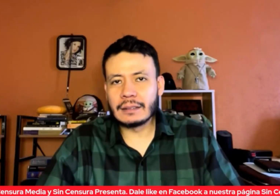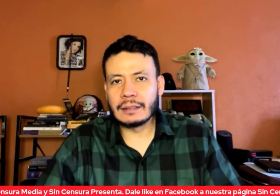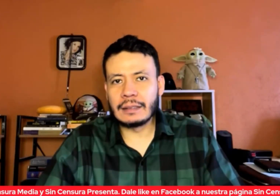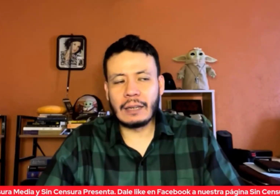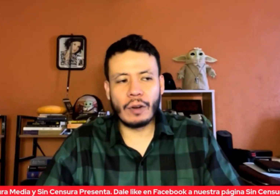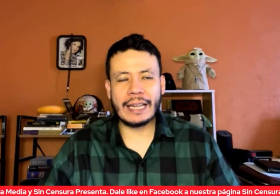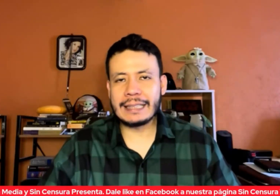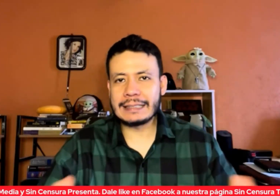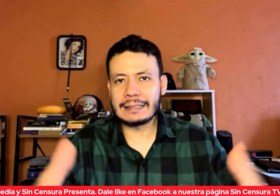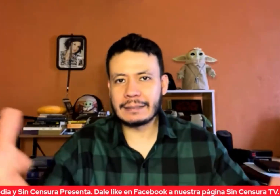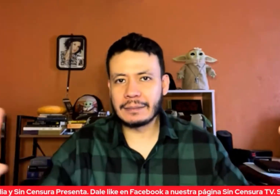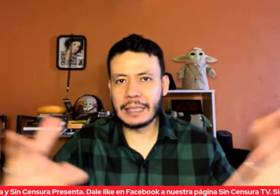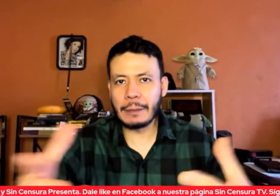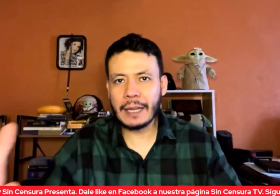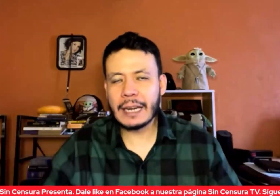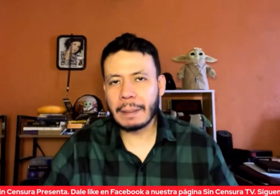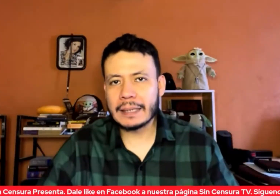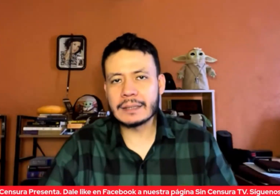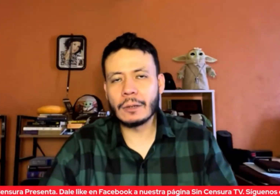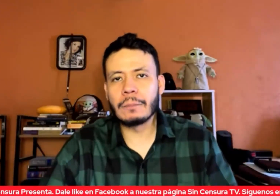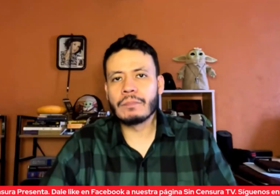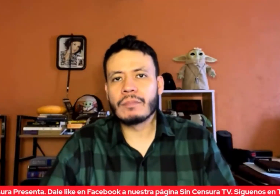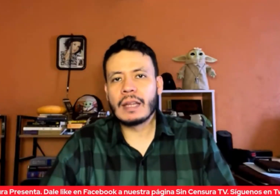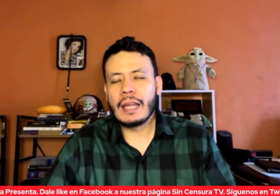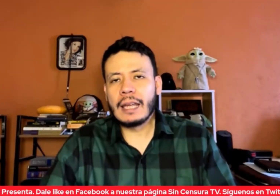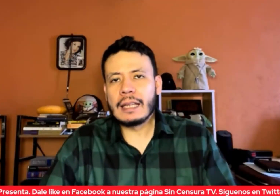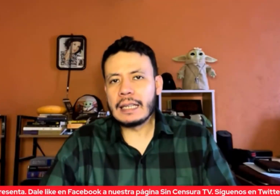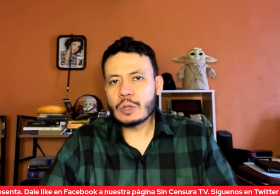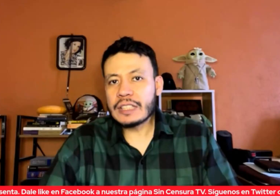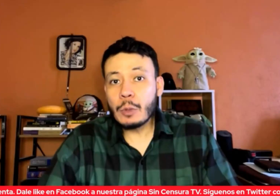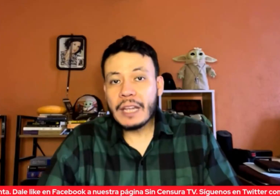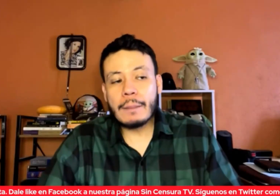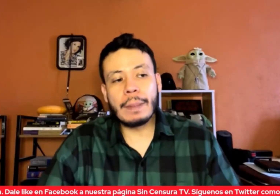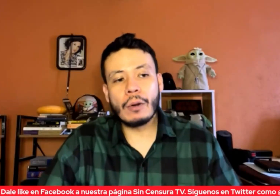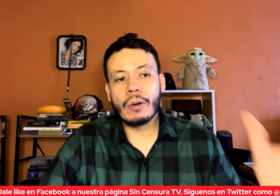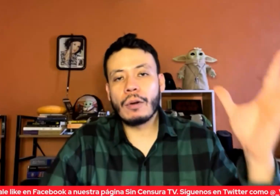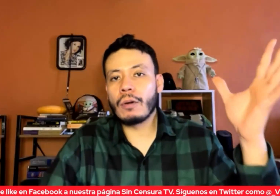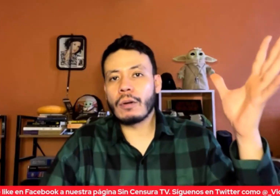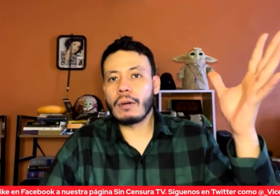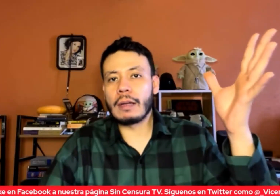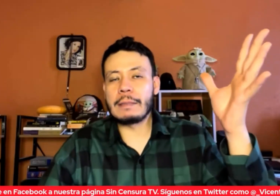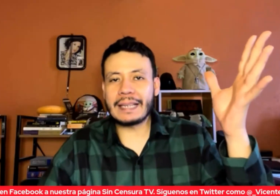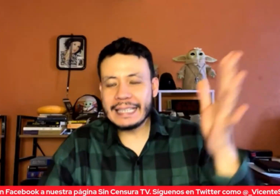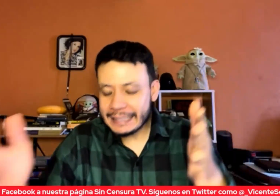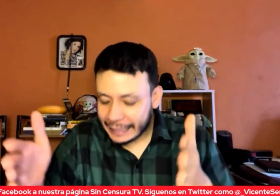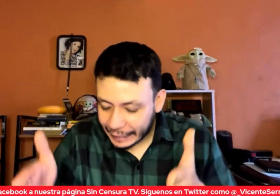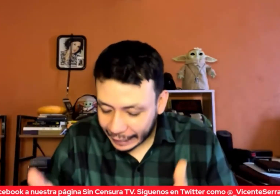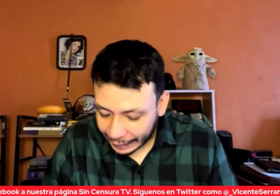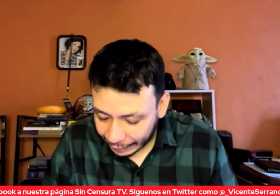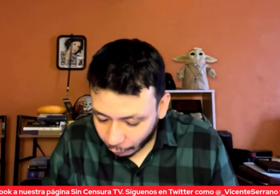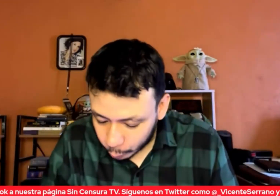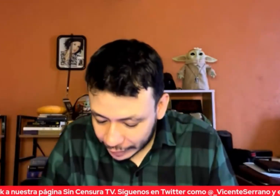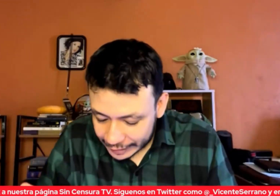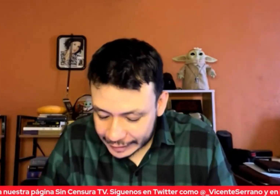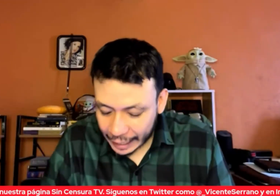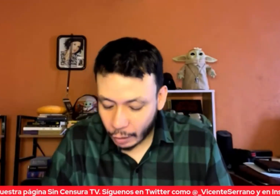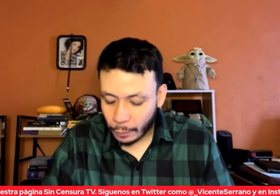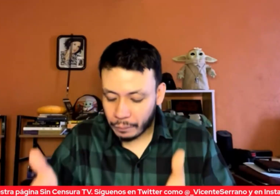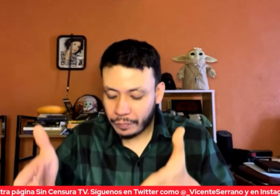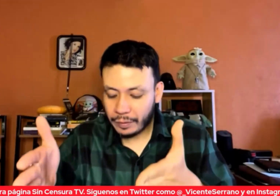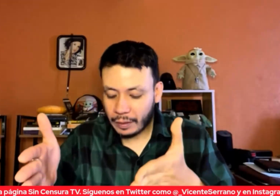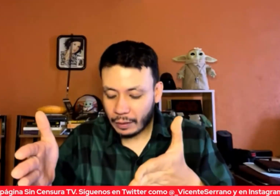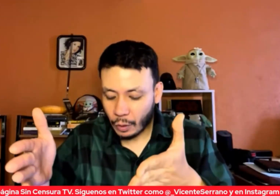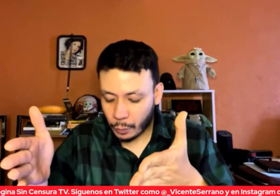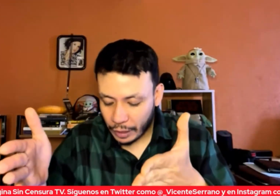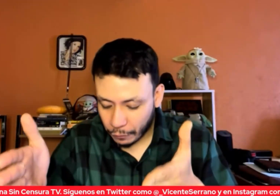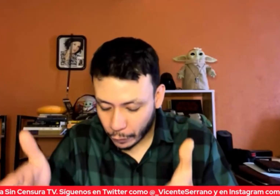avances de lo que antes se vivía en el país, ¿no? Y eso está muy bien, pero imagínense